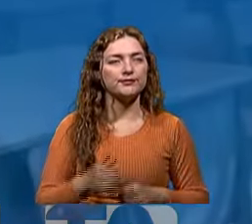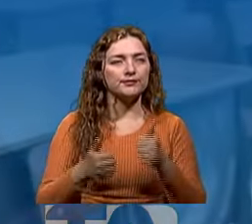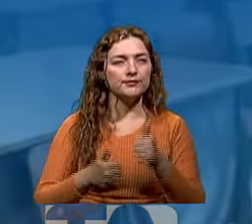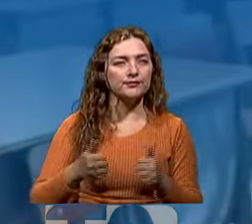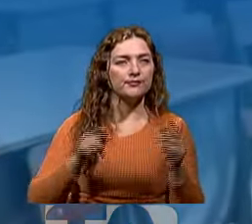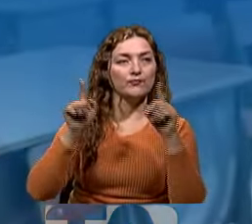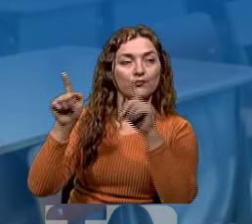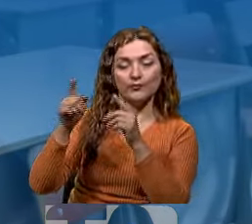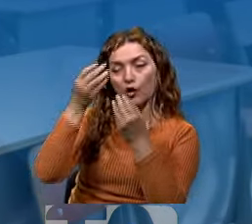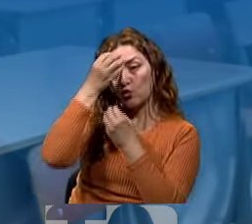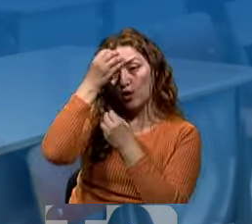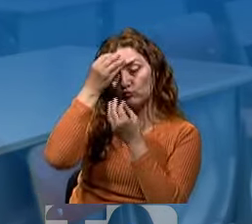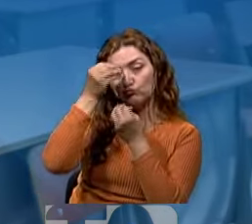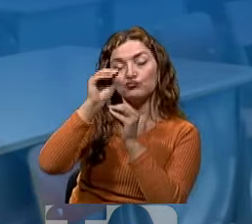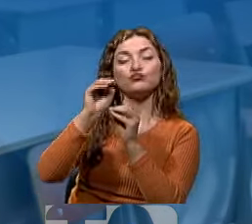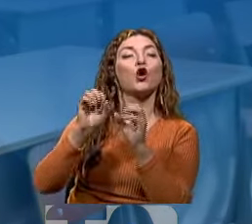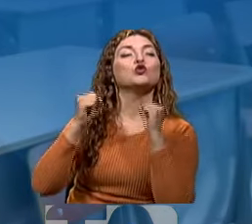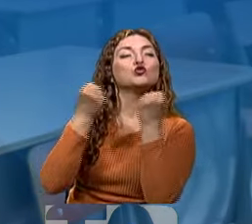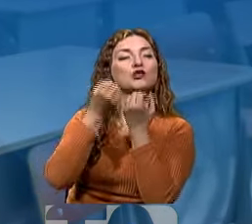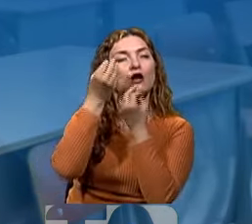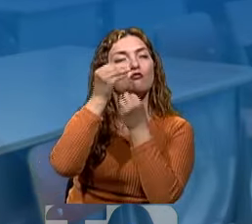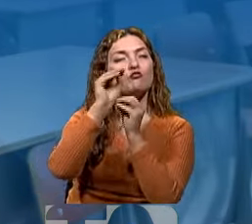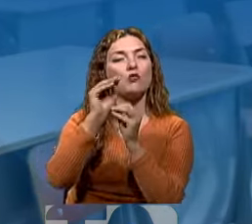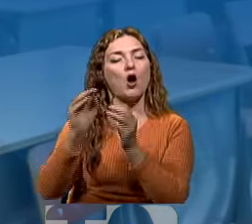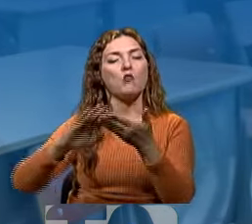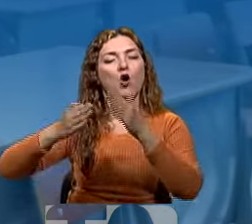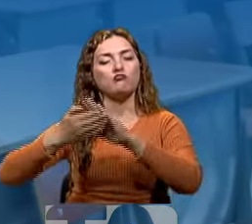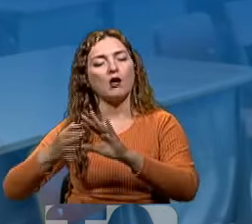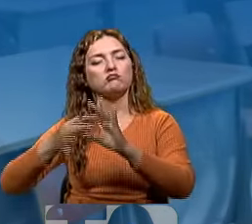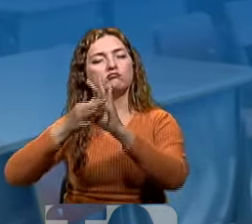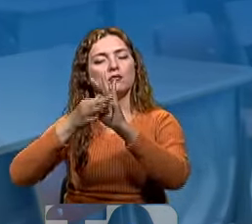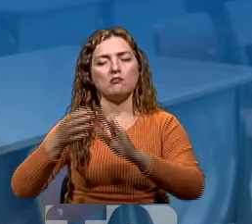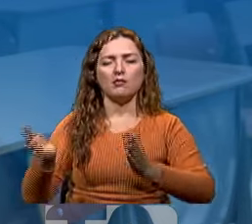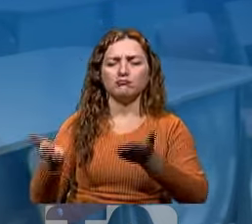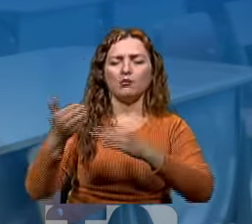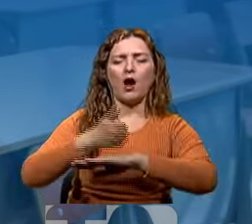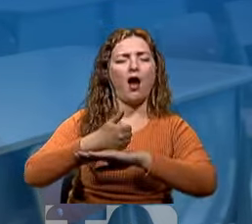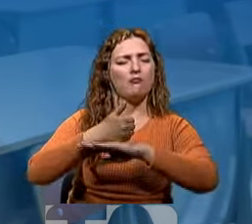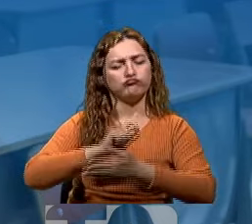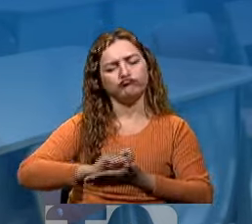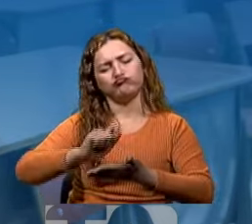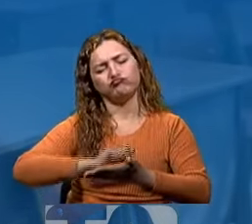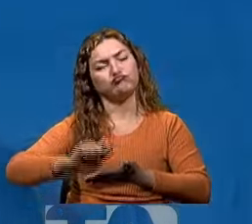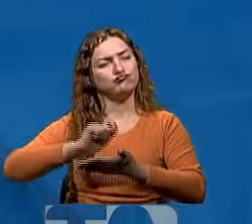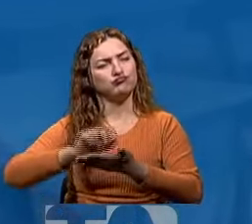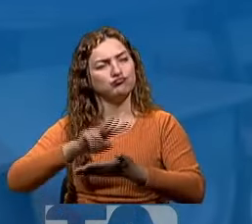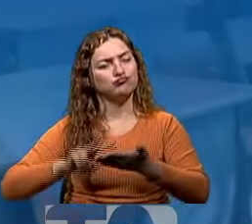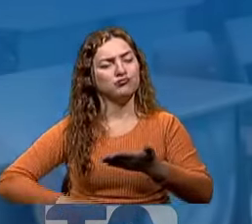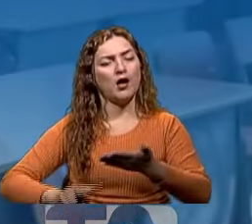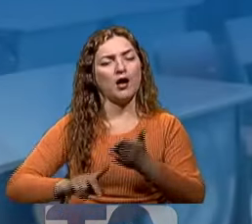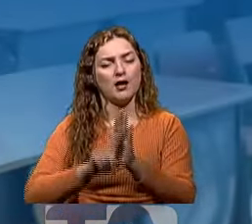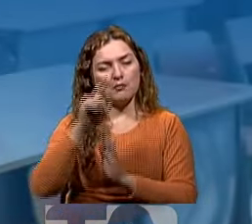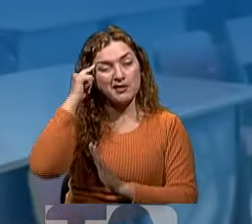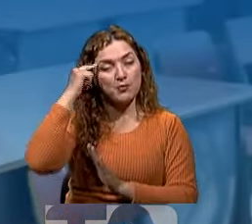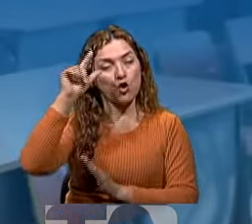constan la socialización educativa, la vinculación con la comunidad, fomento de lectura, desarrollo del pensamiento lógico, fomento del